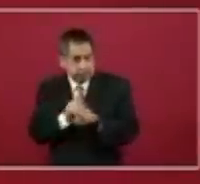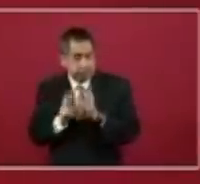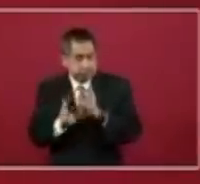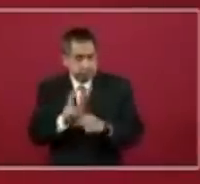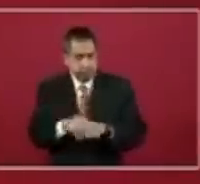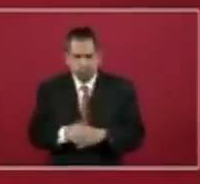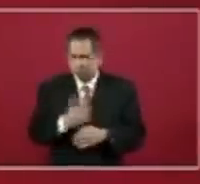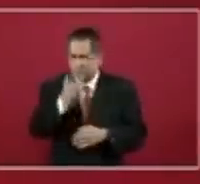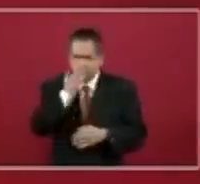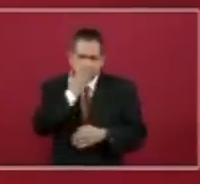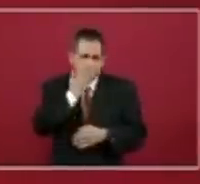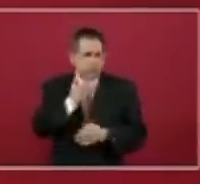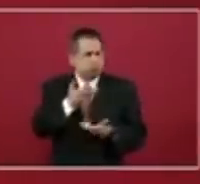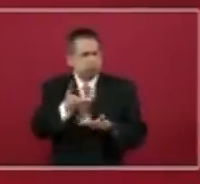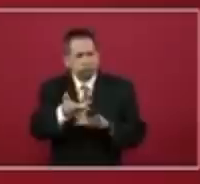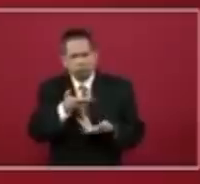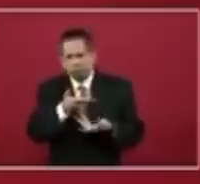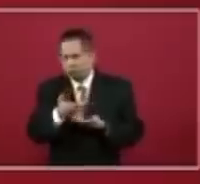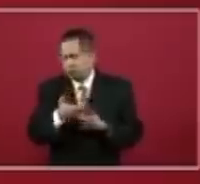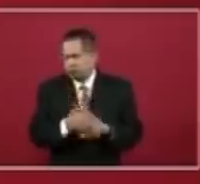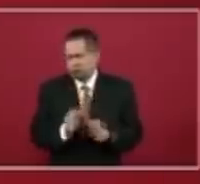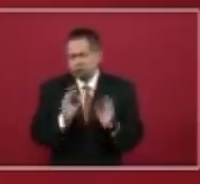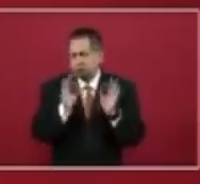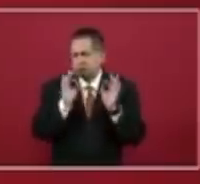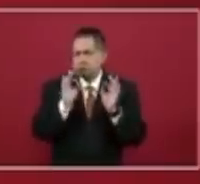en muy buenos términos